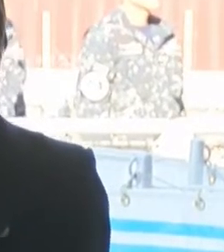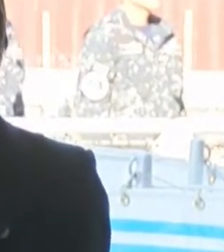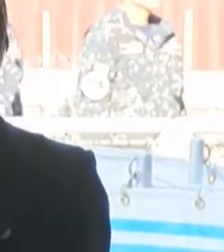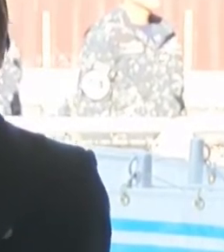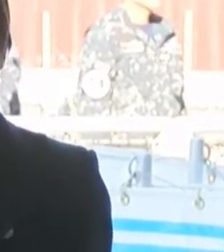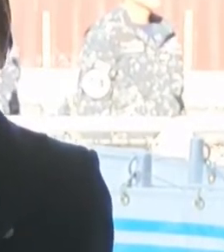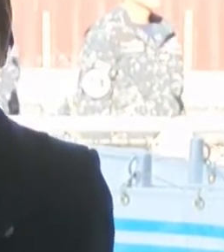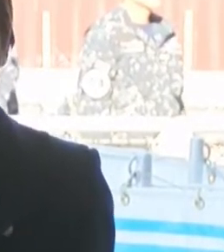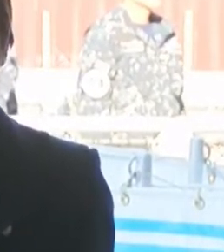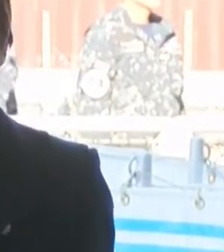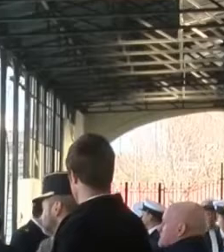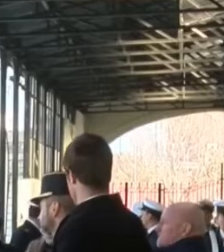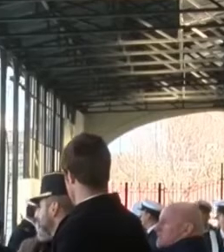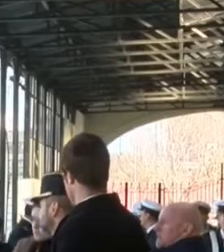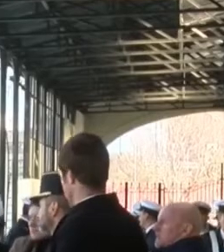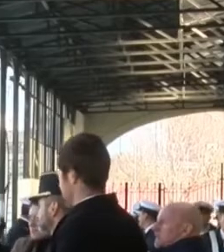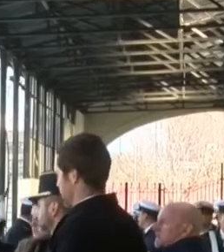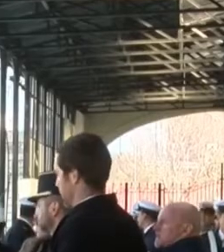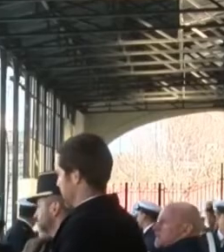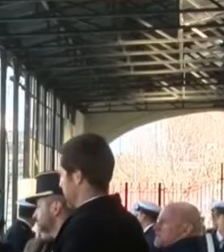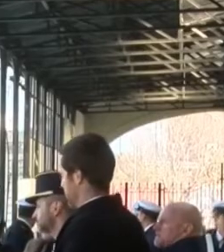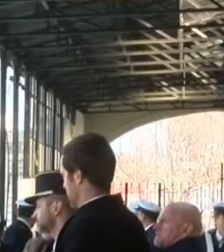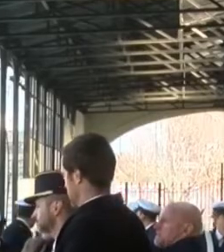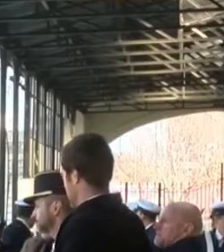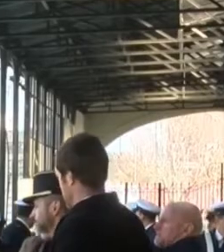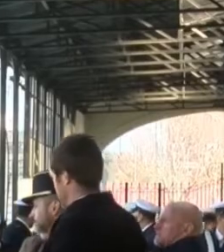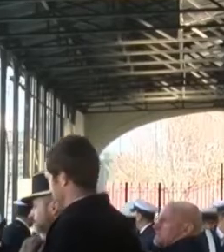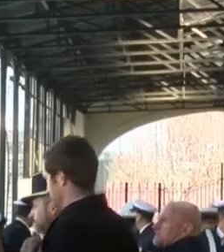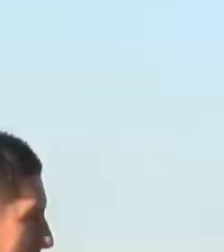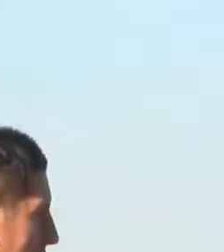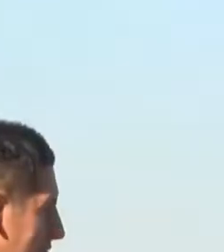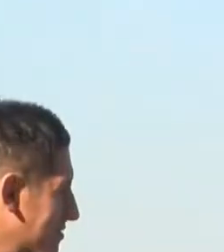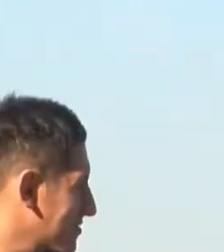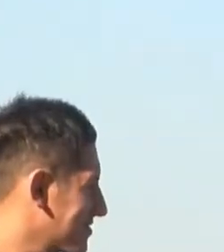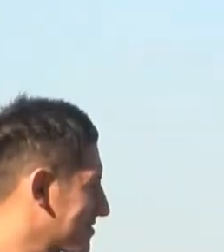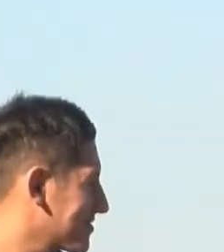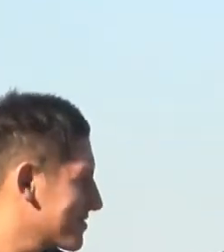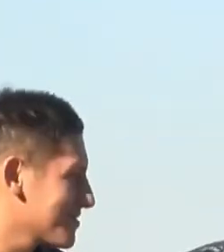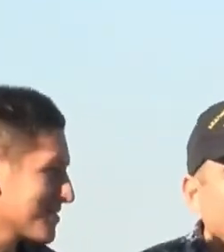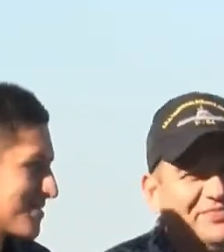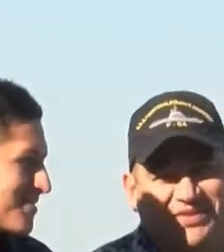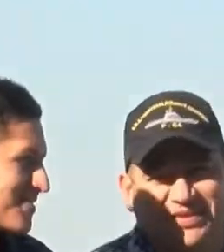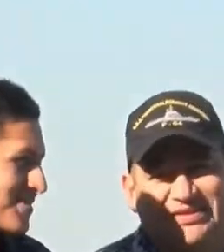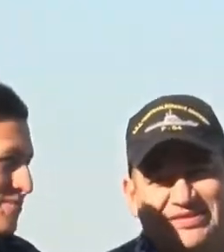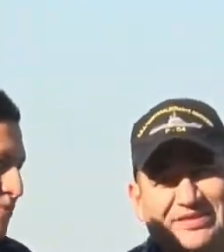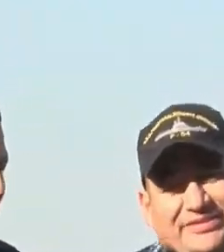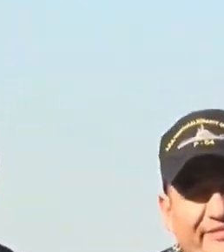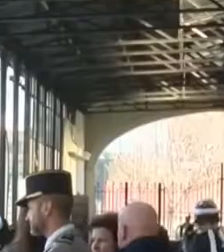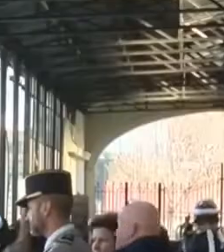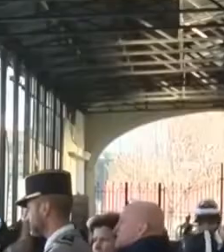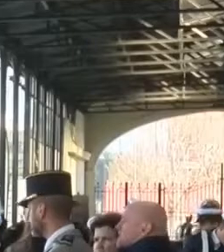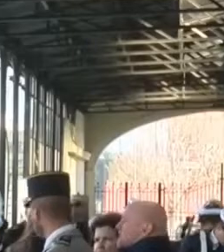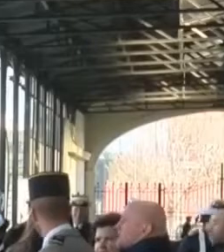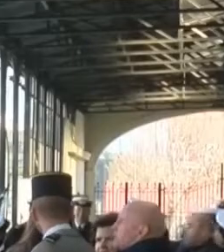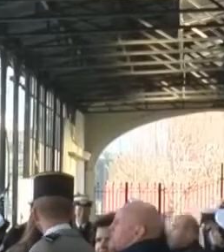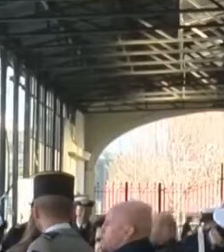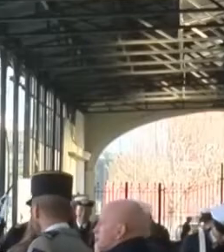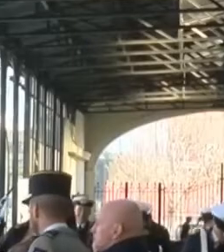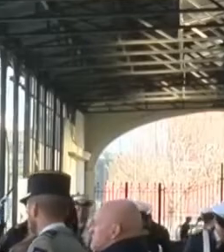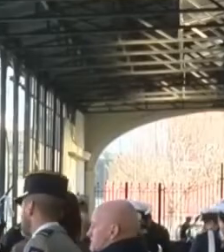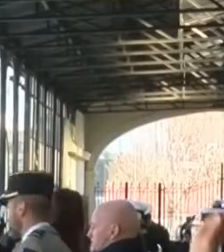adicional por las cuarentenas, las condiciones sanitarias de cada país. Pero bueno, las cuatro llegaron de acuerdo a lo programado, en el tiempo que